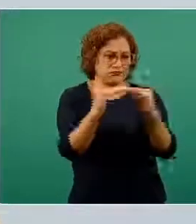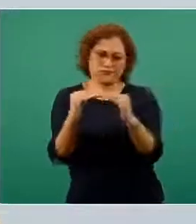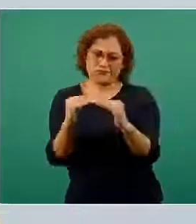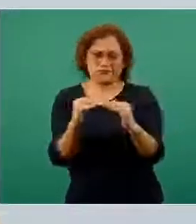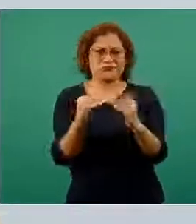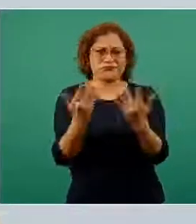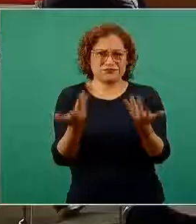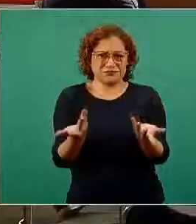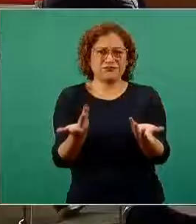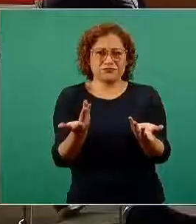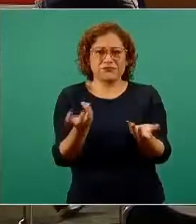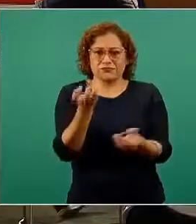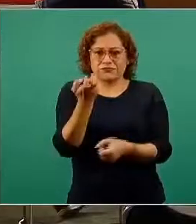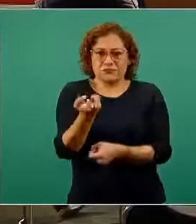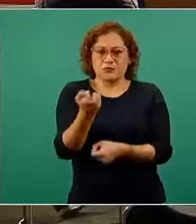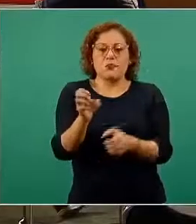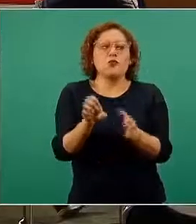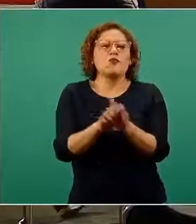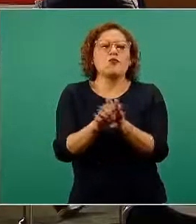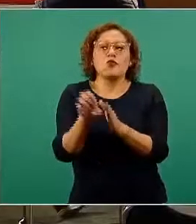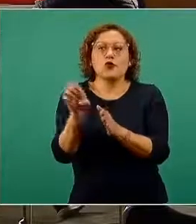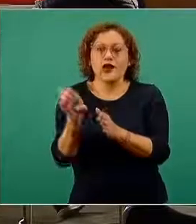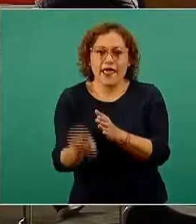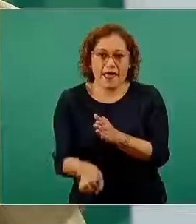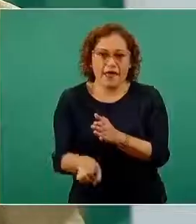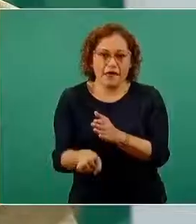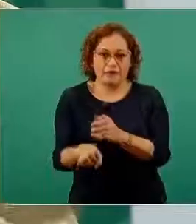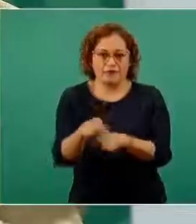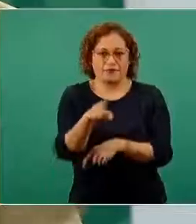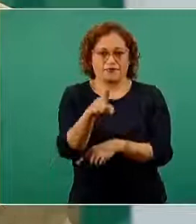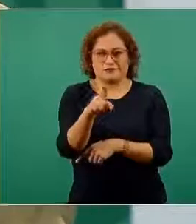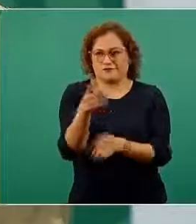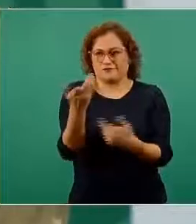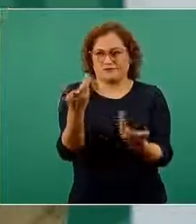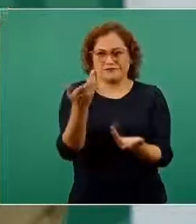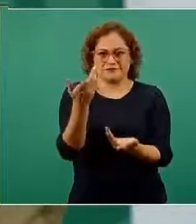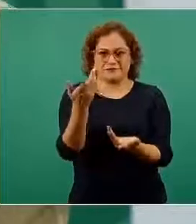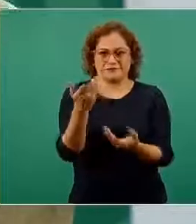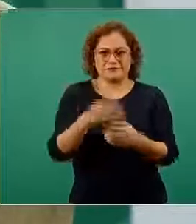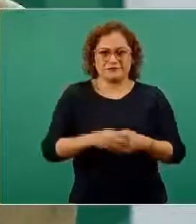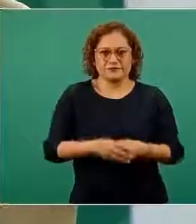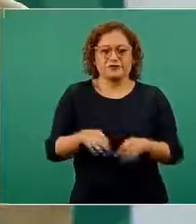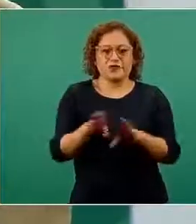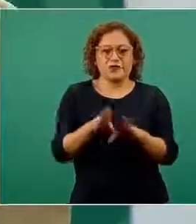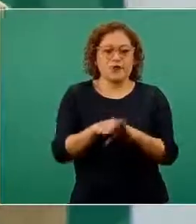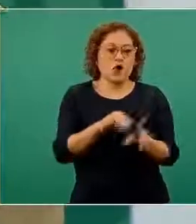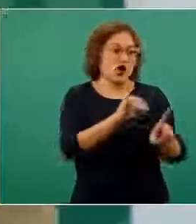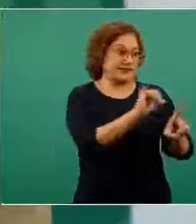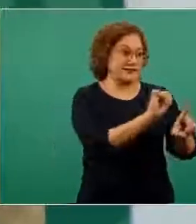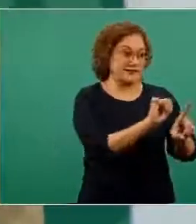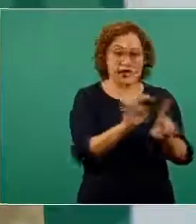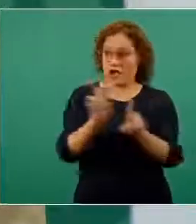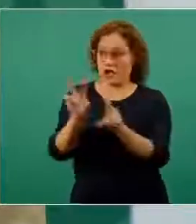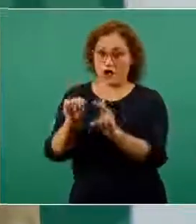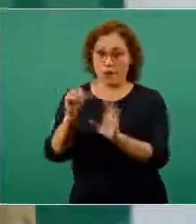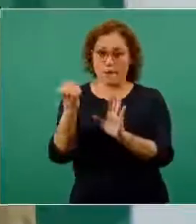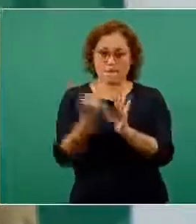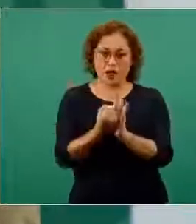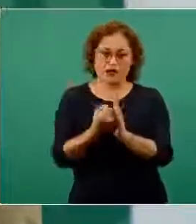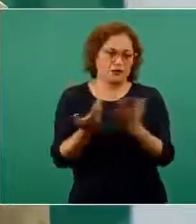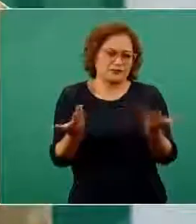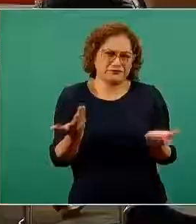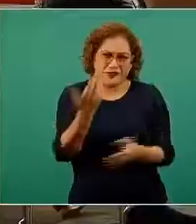casos graves. Entonces no hay así una razón obvia de que se escoja una vacuna contra la otra.